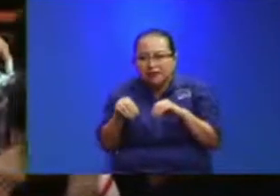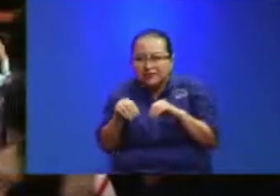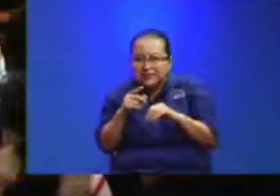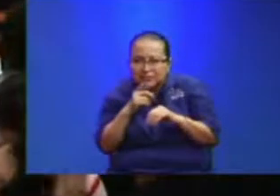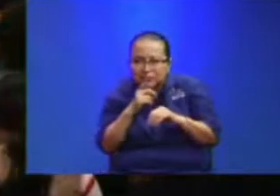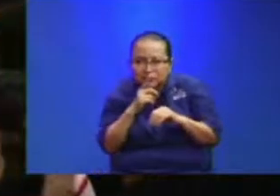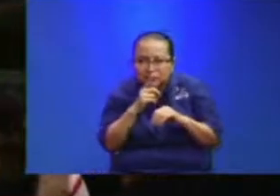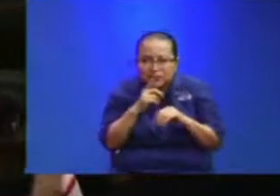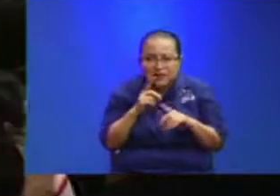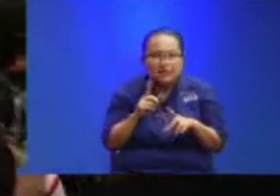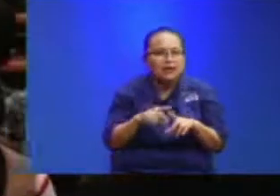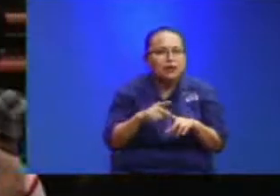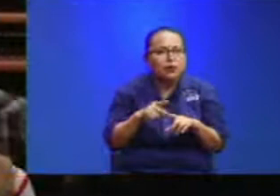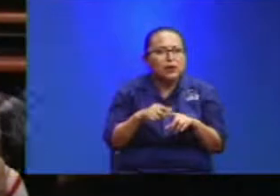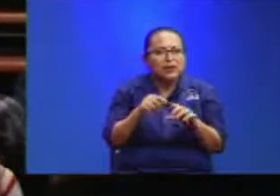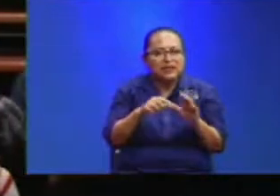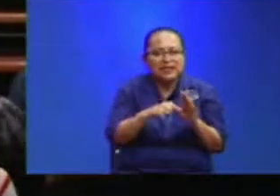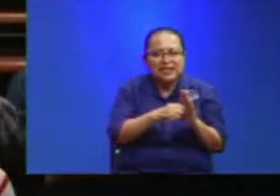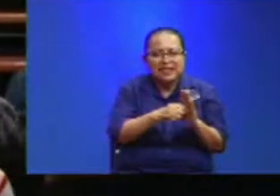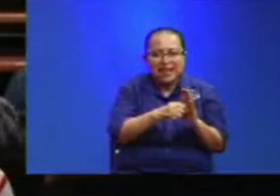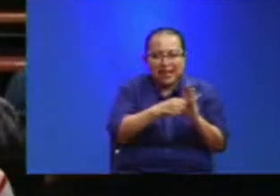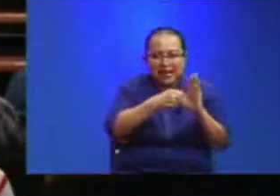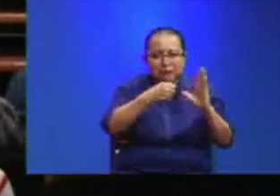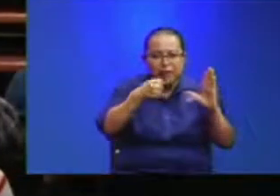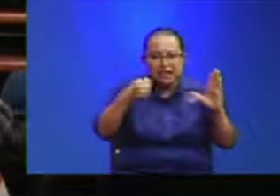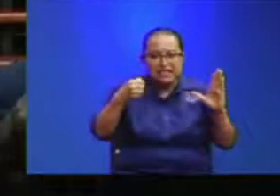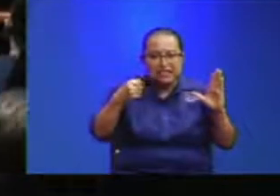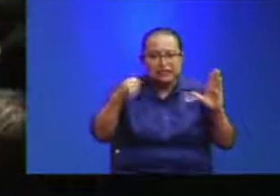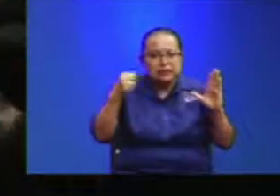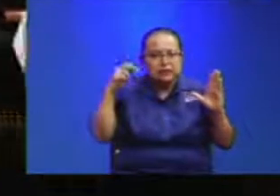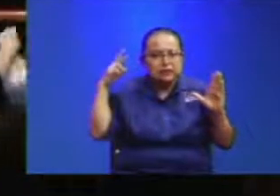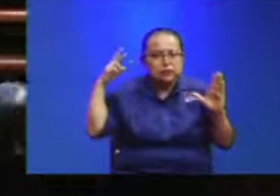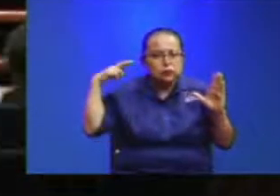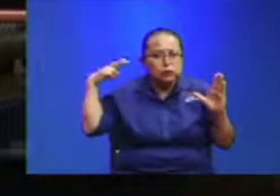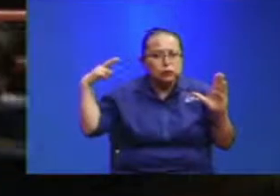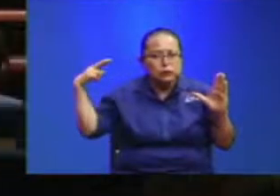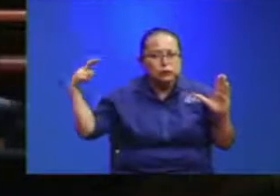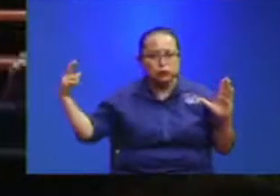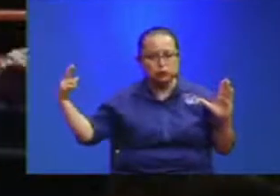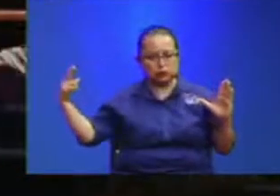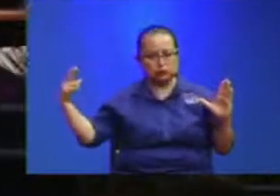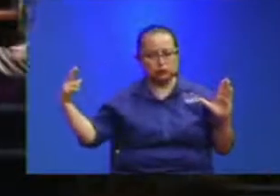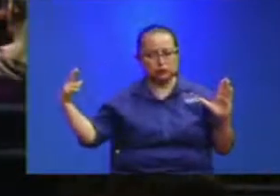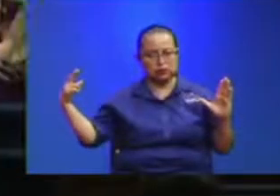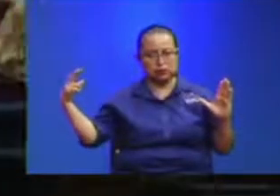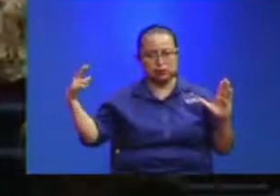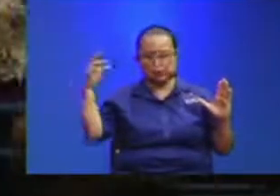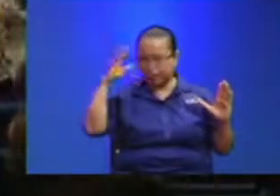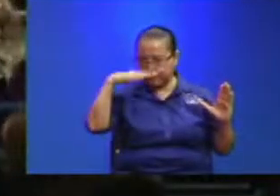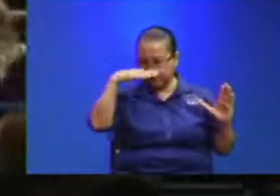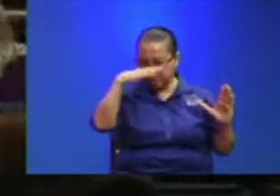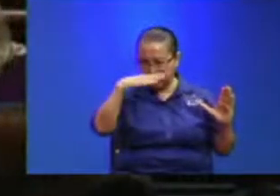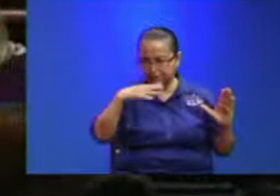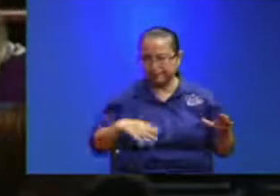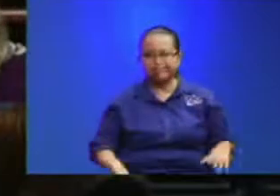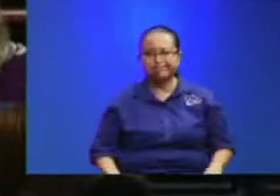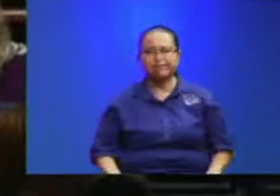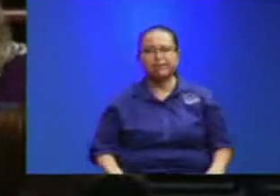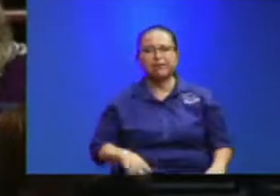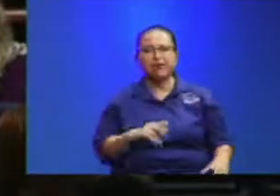y cuando abre la puerta de los monsters hay que revisar esa